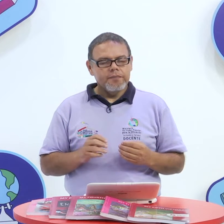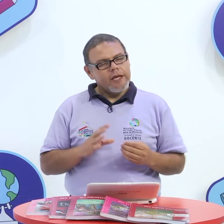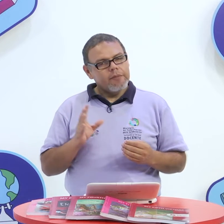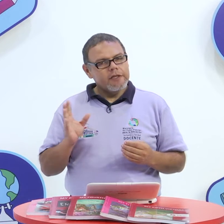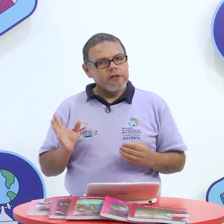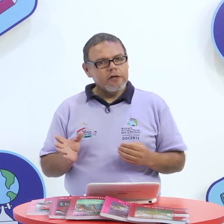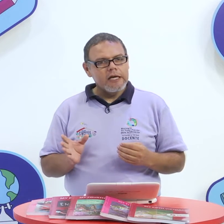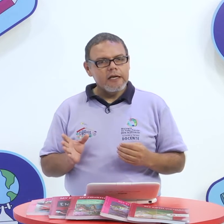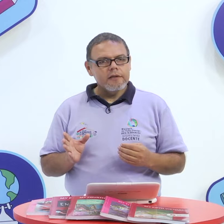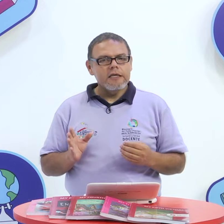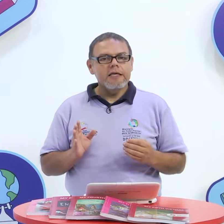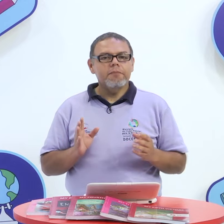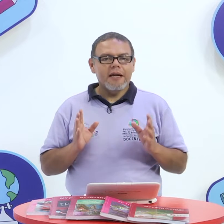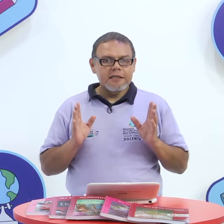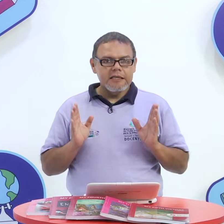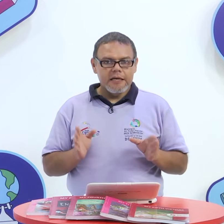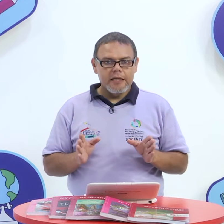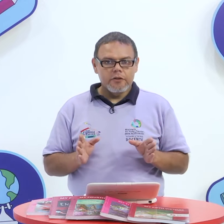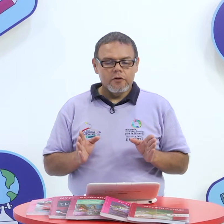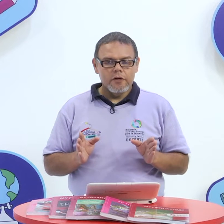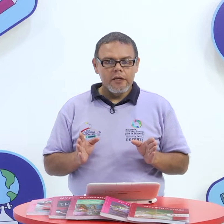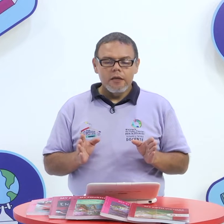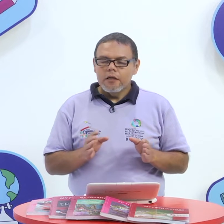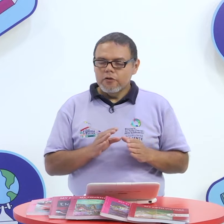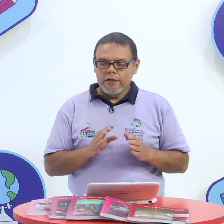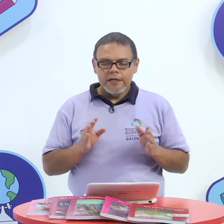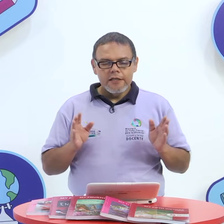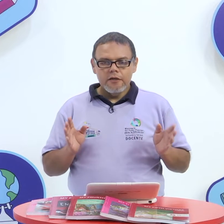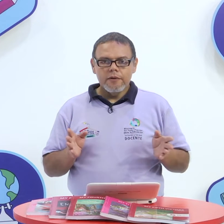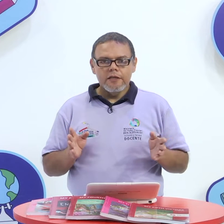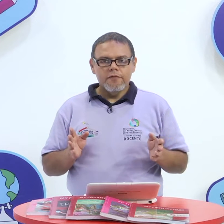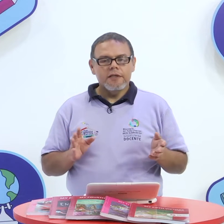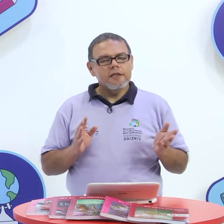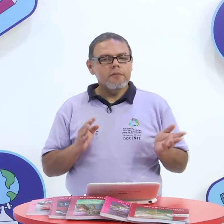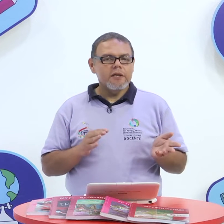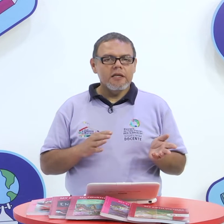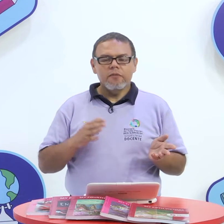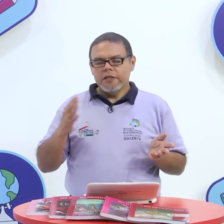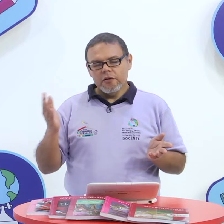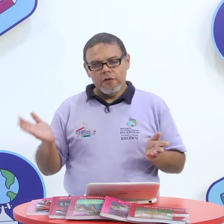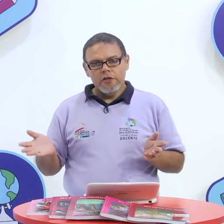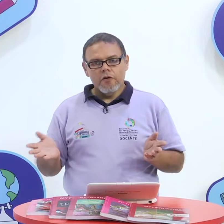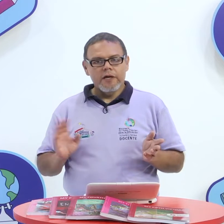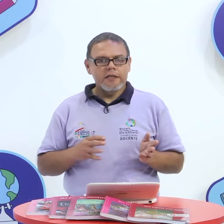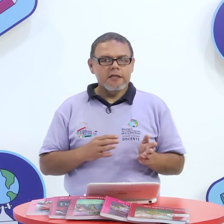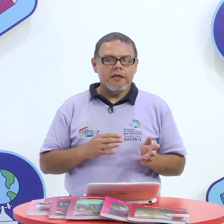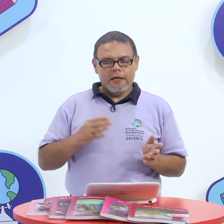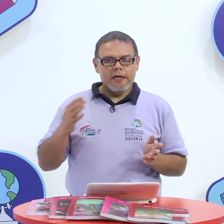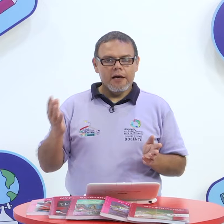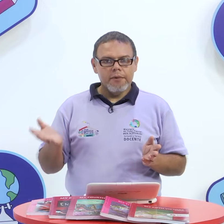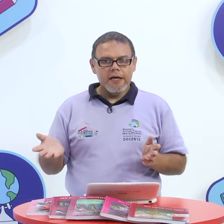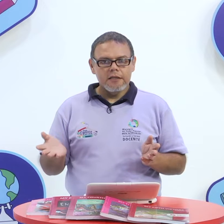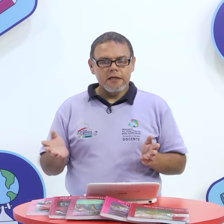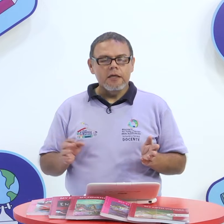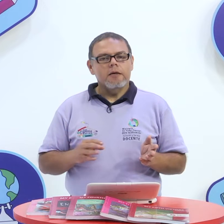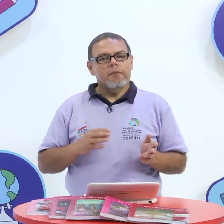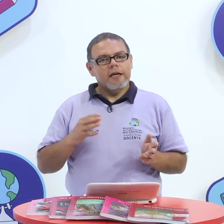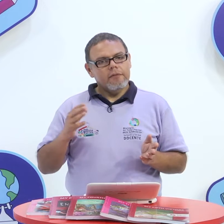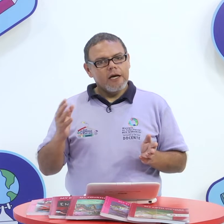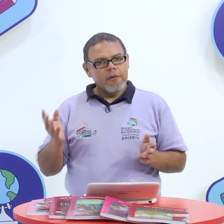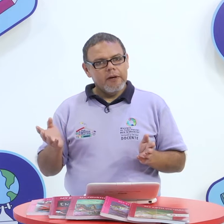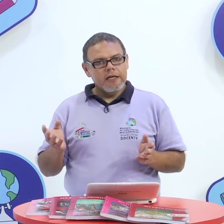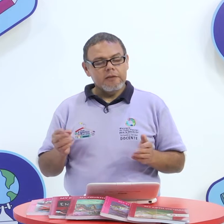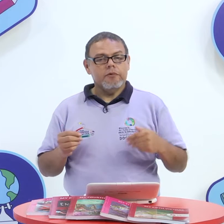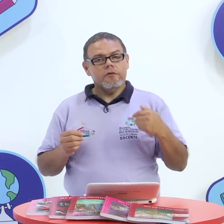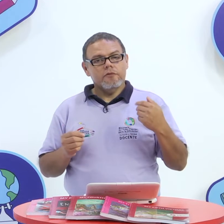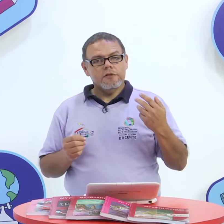vocabulario, aprendiendo reglas y practicándolo, ¿ok? No es que el idioma es difícil, simple y llanamente es un idioma que tiene reglas aparte,